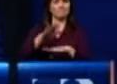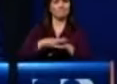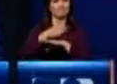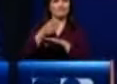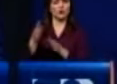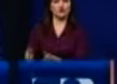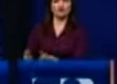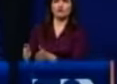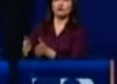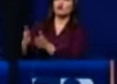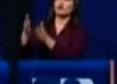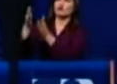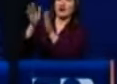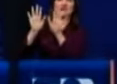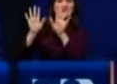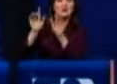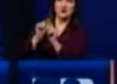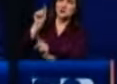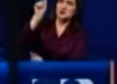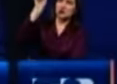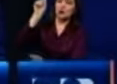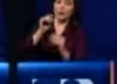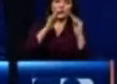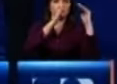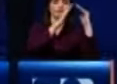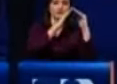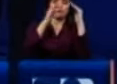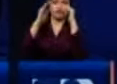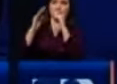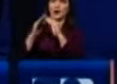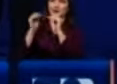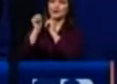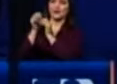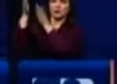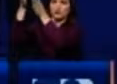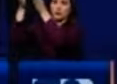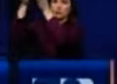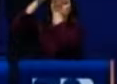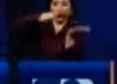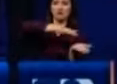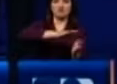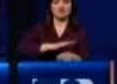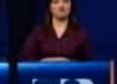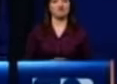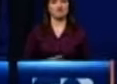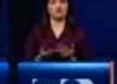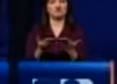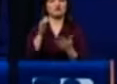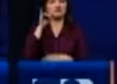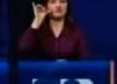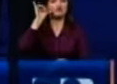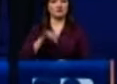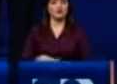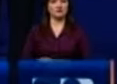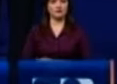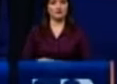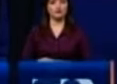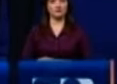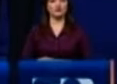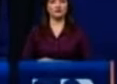vino abajo sobre dos casas que estaban ubicadas en el conjunto Rincón del Bosque, esto es en el sector de Sangolquí. Los vecinos